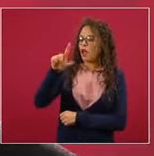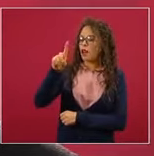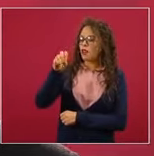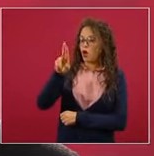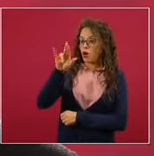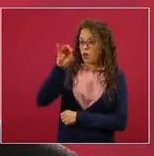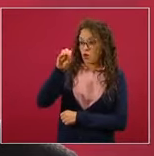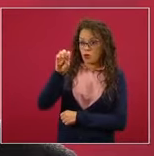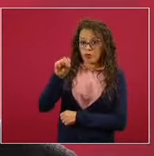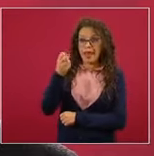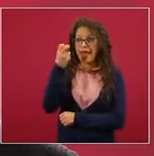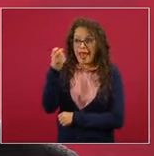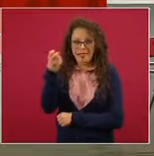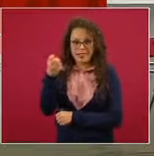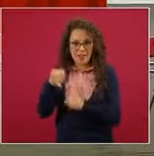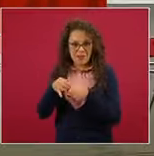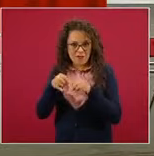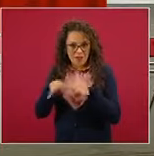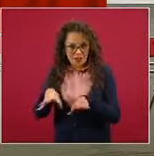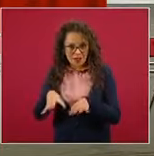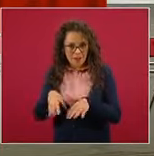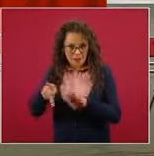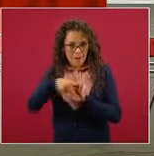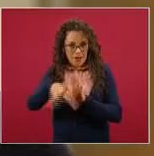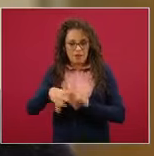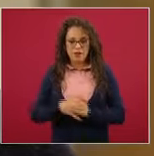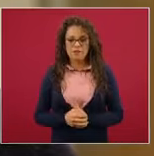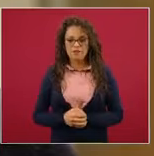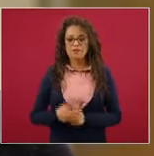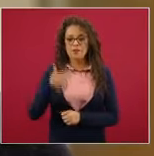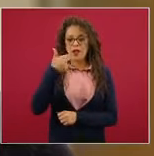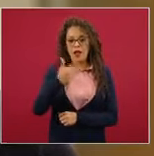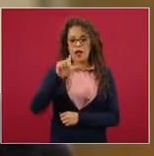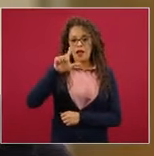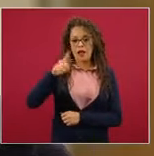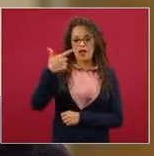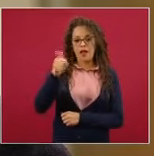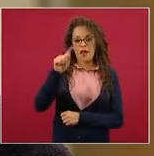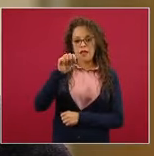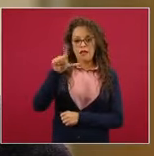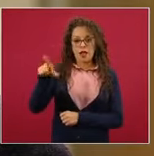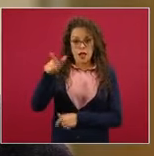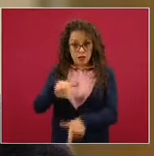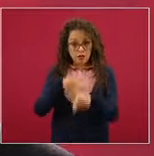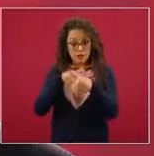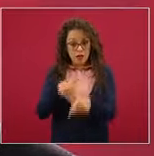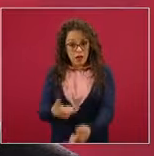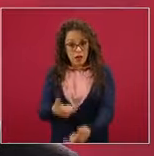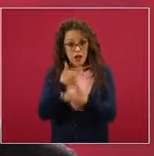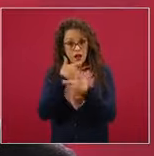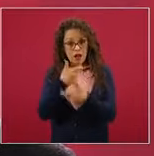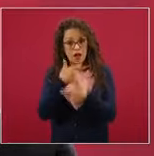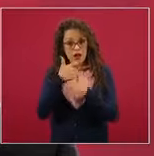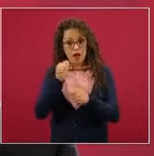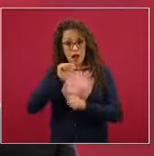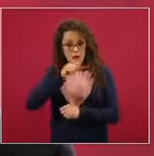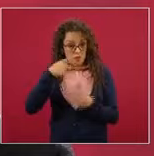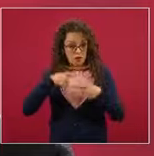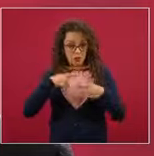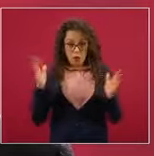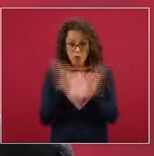nota, y H.L. Gatell se sigue riendo de los muertos. Esto es